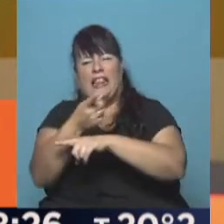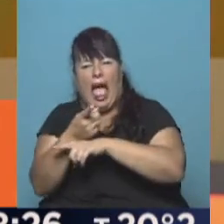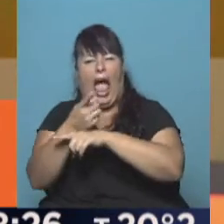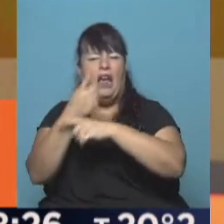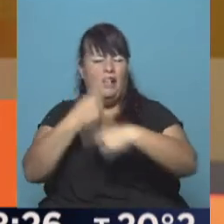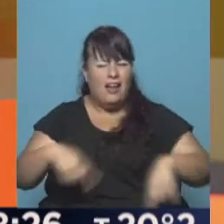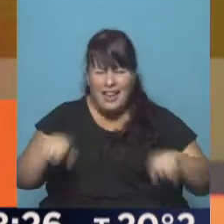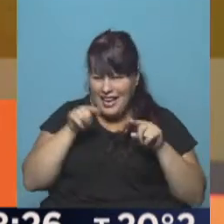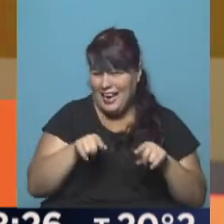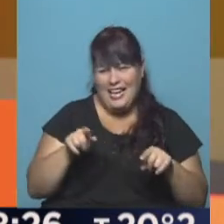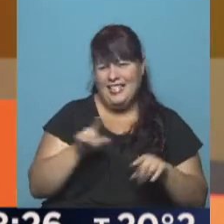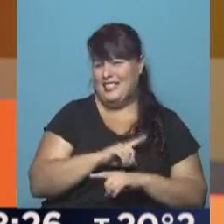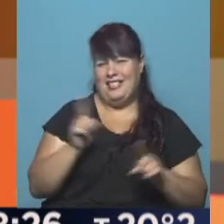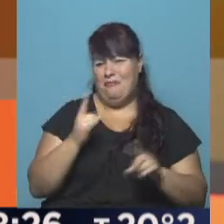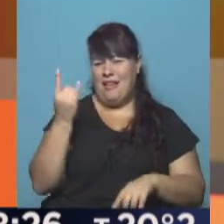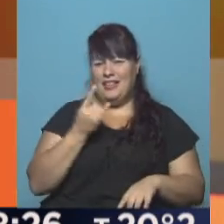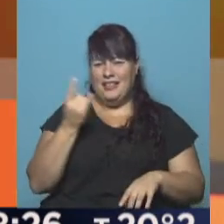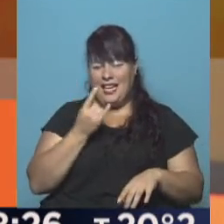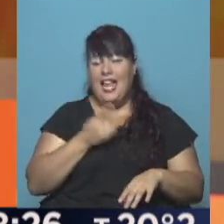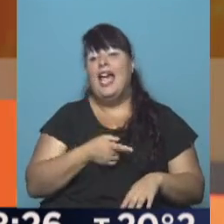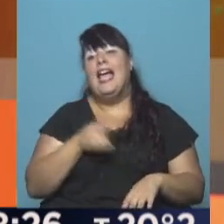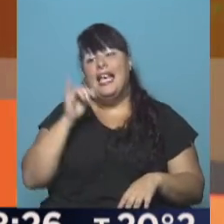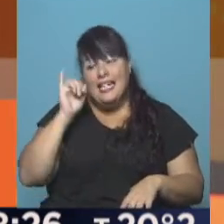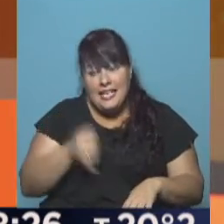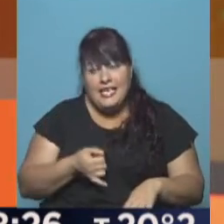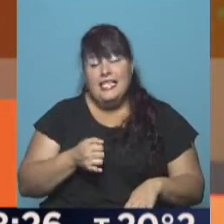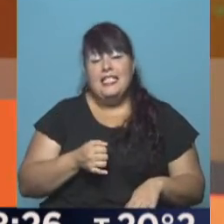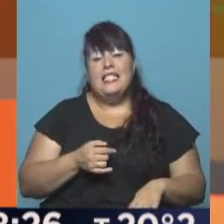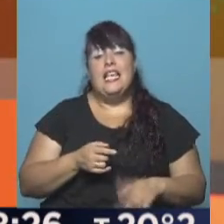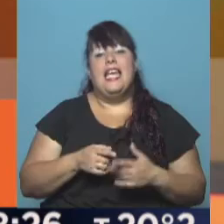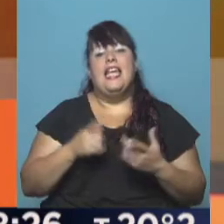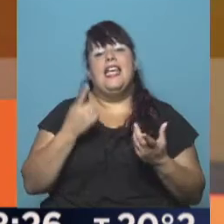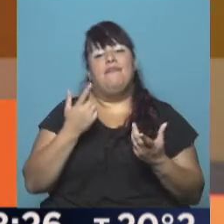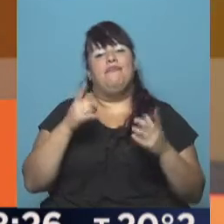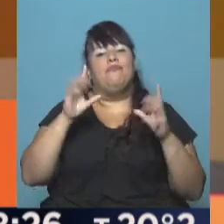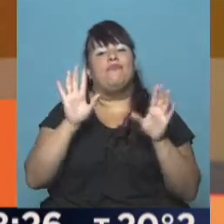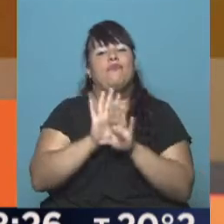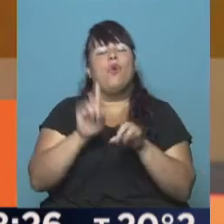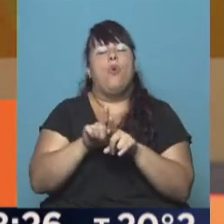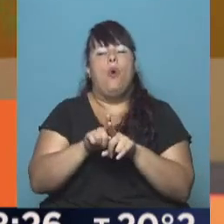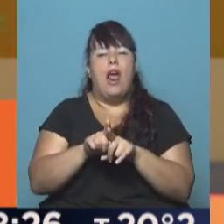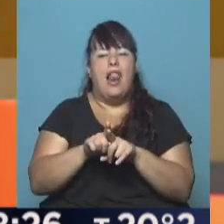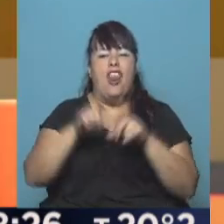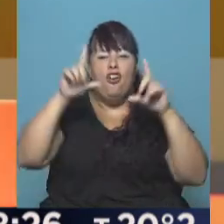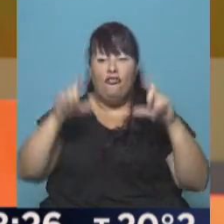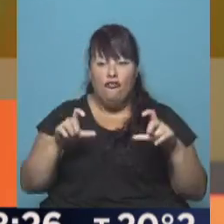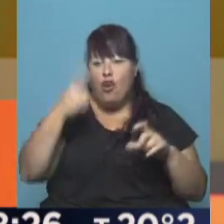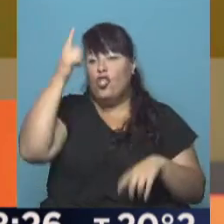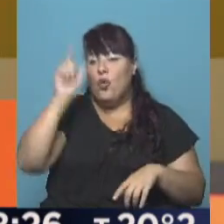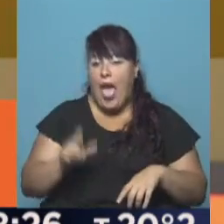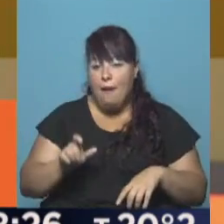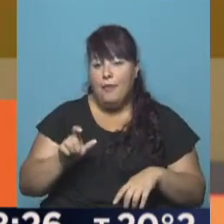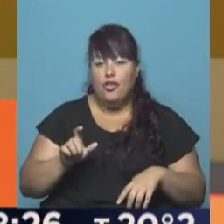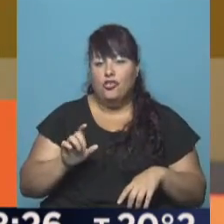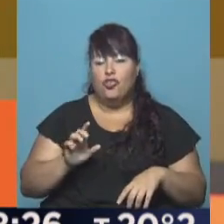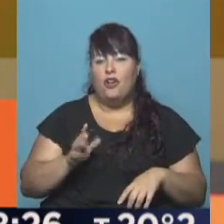hizo no es nada cierto lo que sí es este una foto sí que desde alguien desde